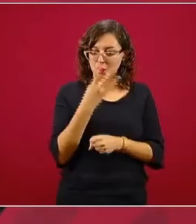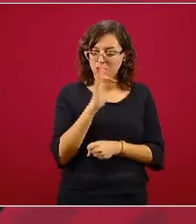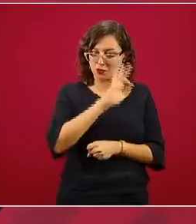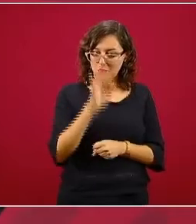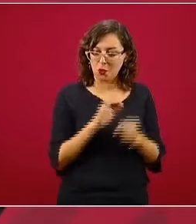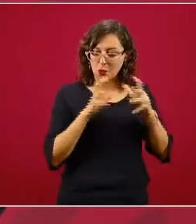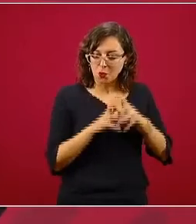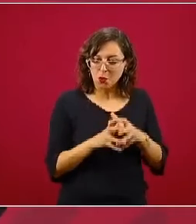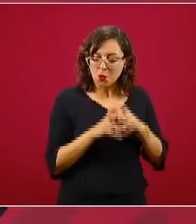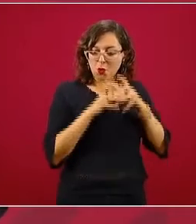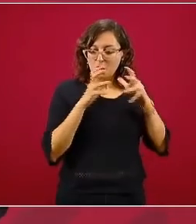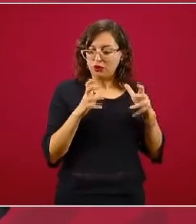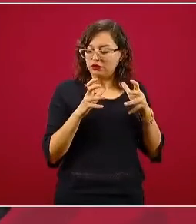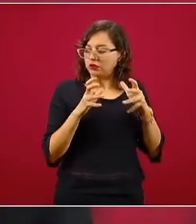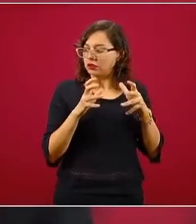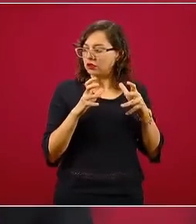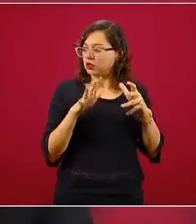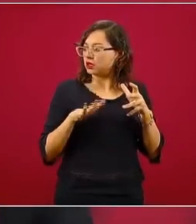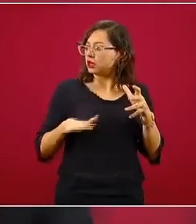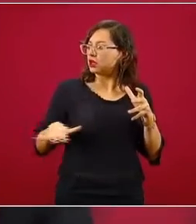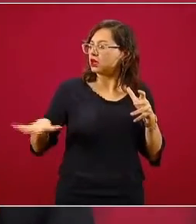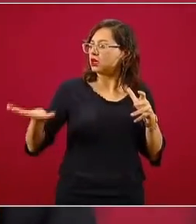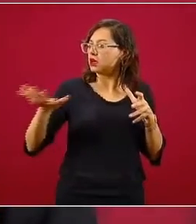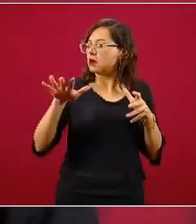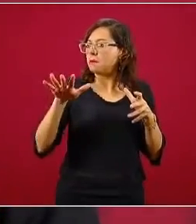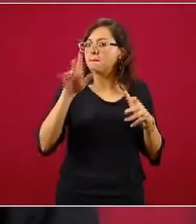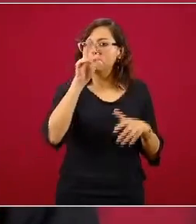es en el que hay más desigualdad.